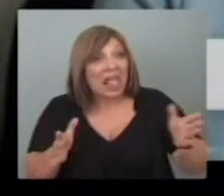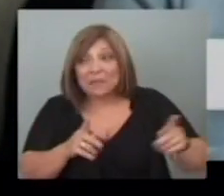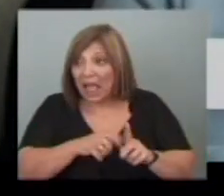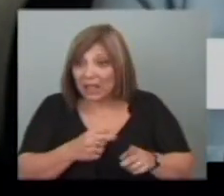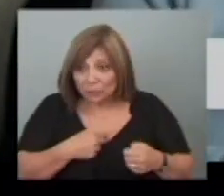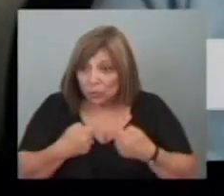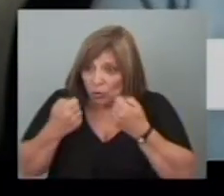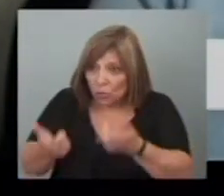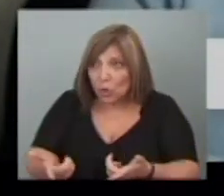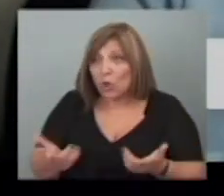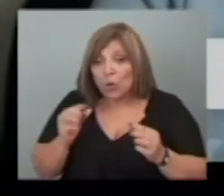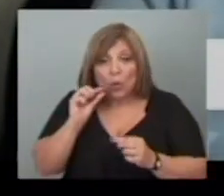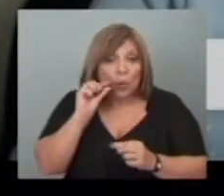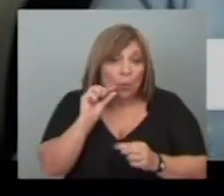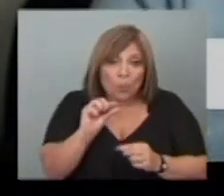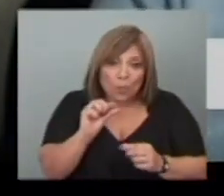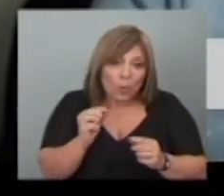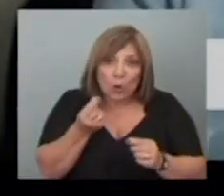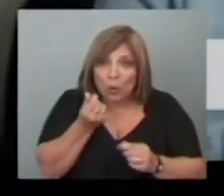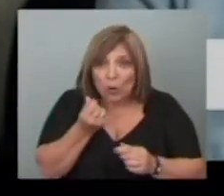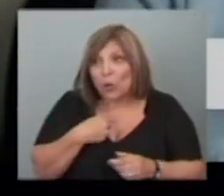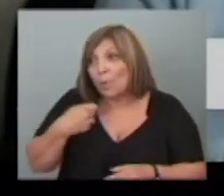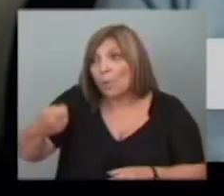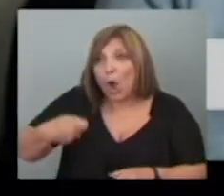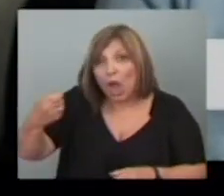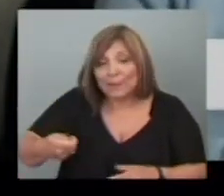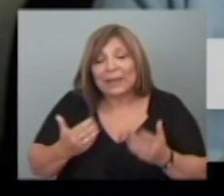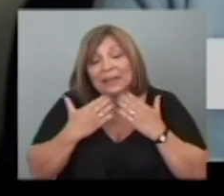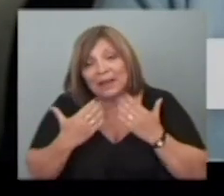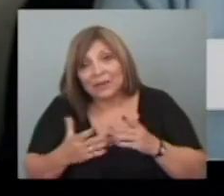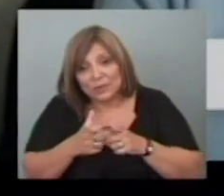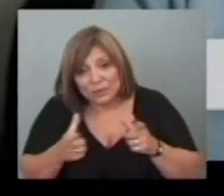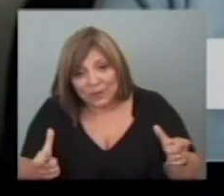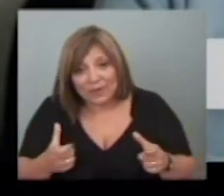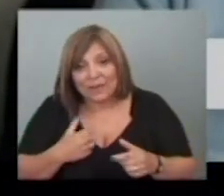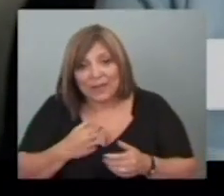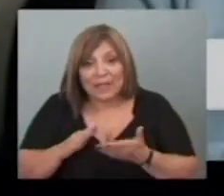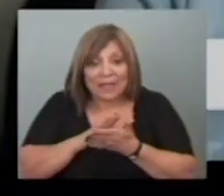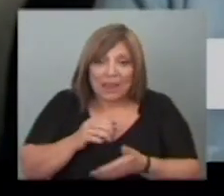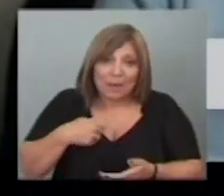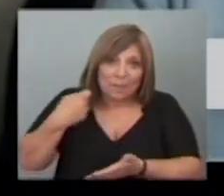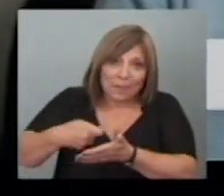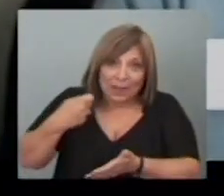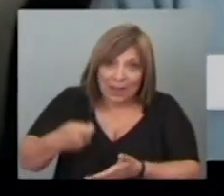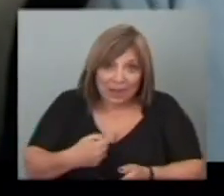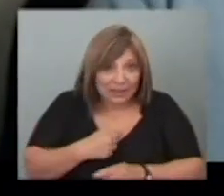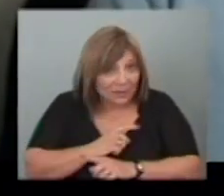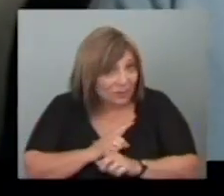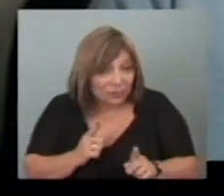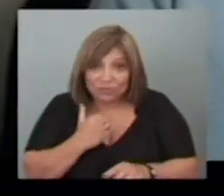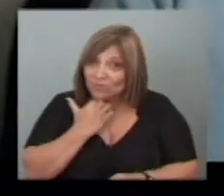y por muy poco dinero, gracias a ella, porque si no, una renta no sé si hubiéramos podido pagar.